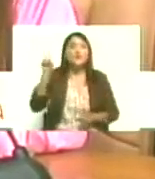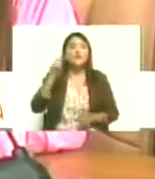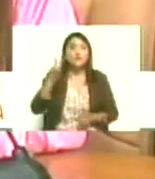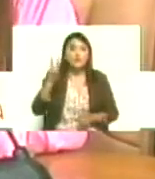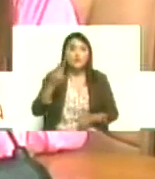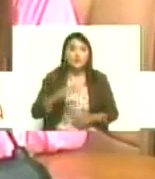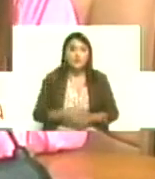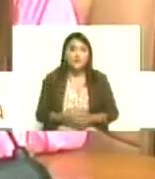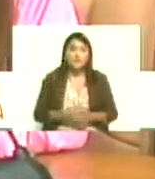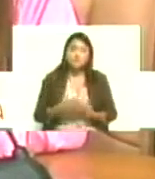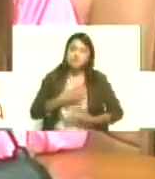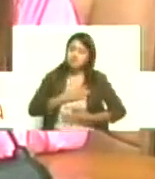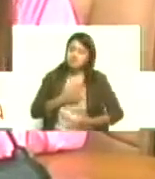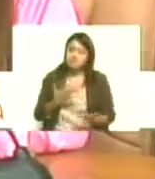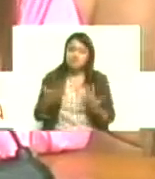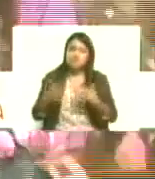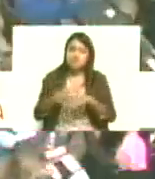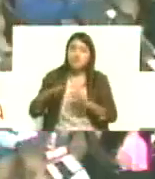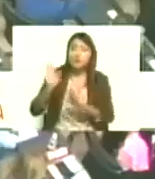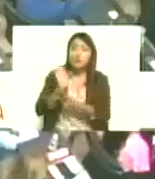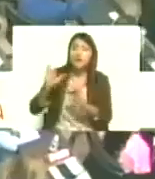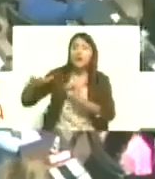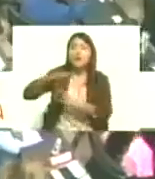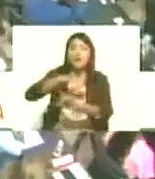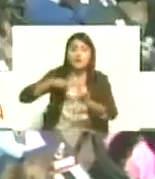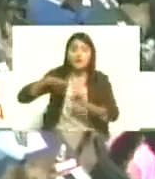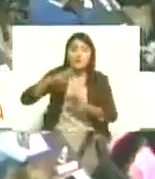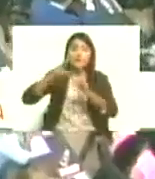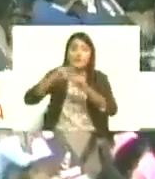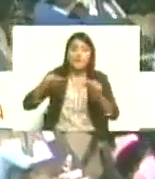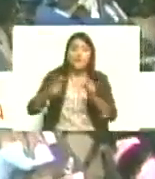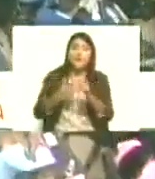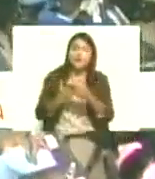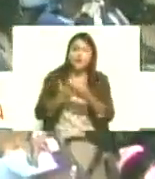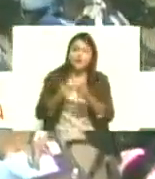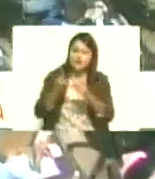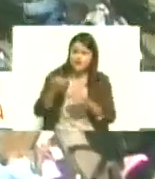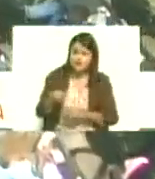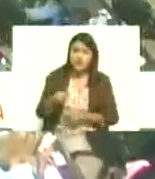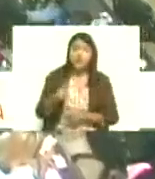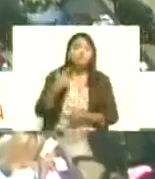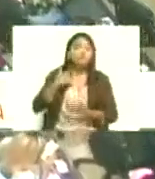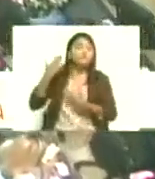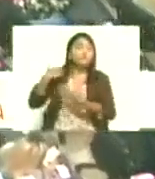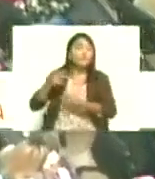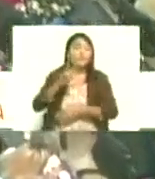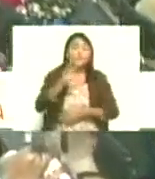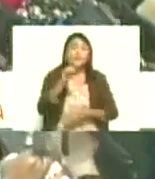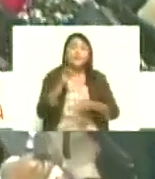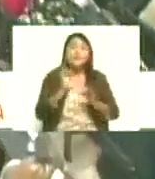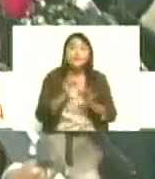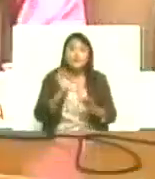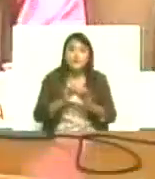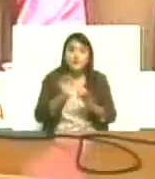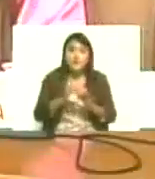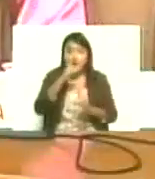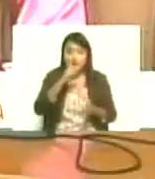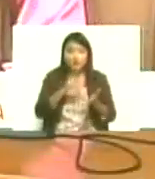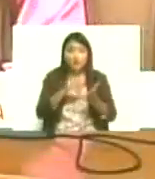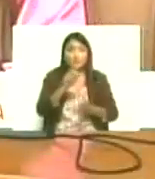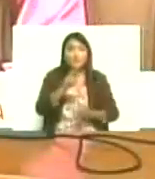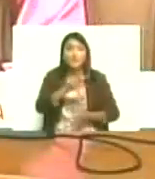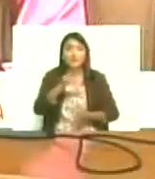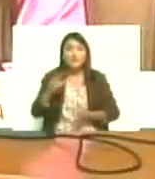la integridad de su espacio geográfico. Considerando que el pasado 20 de septiembre de 2023,